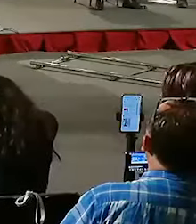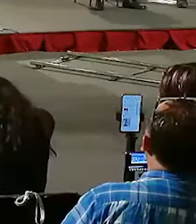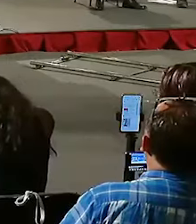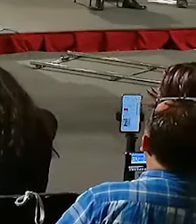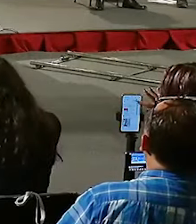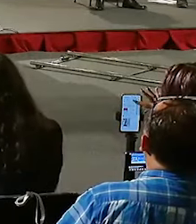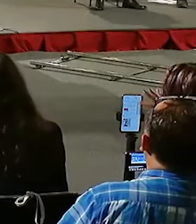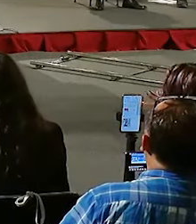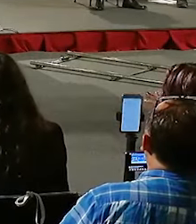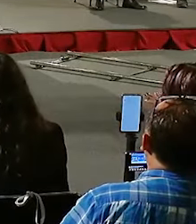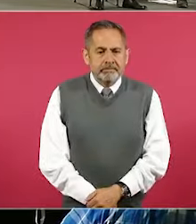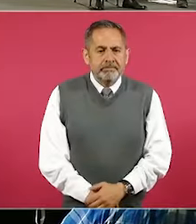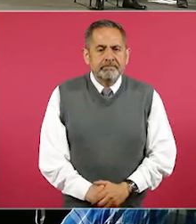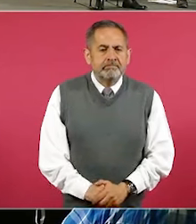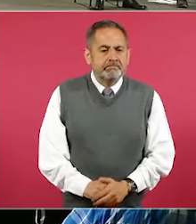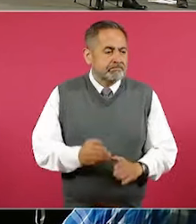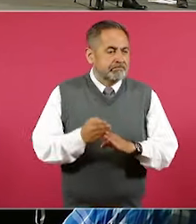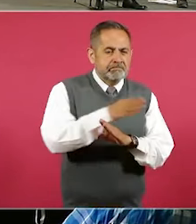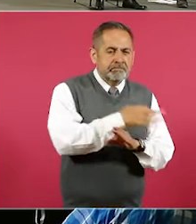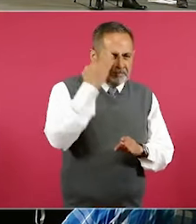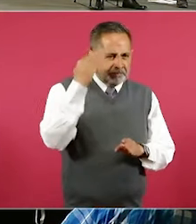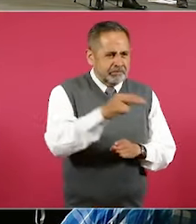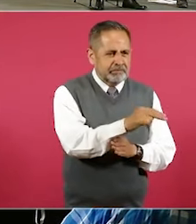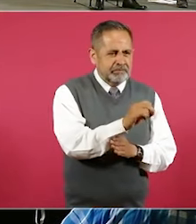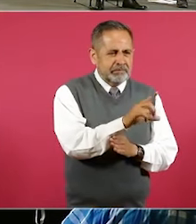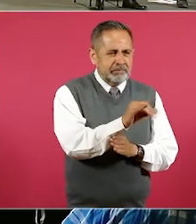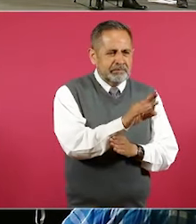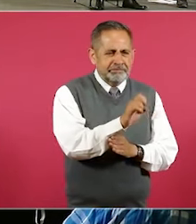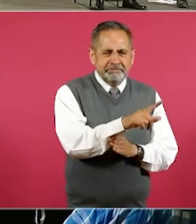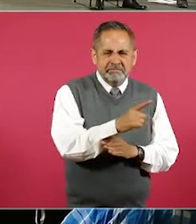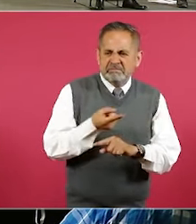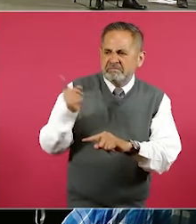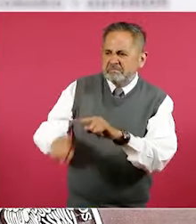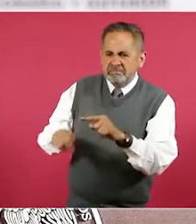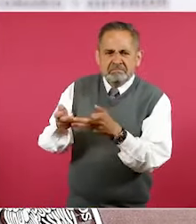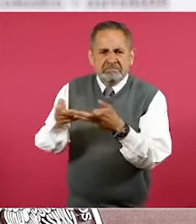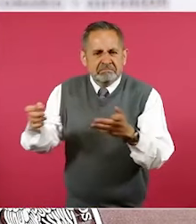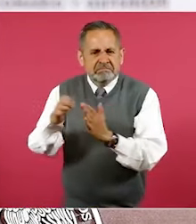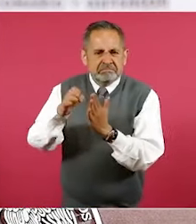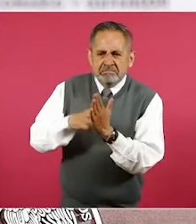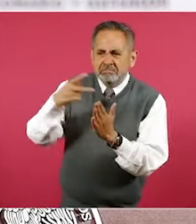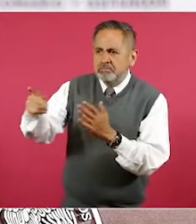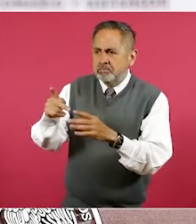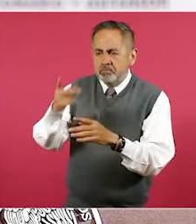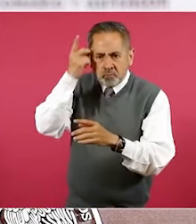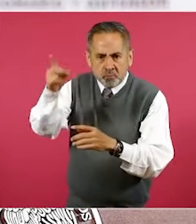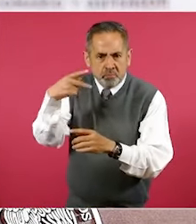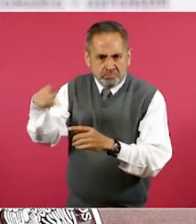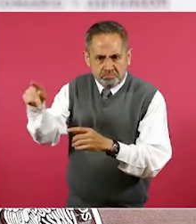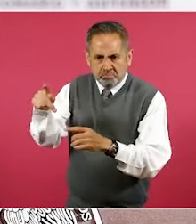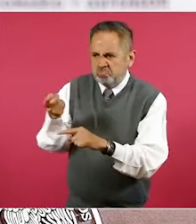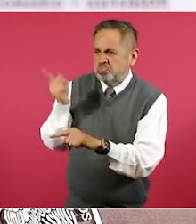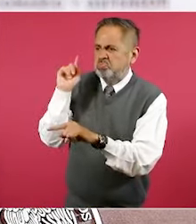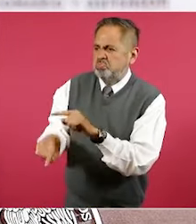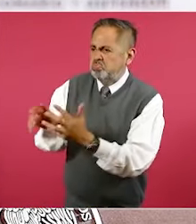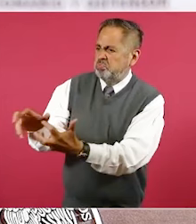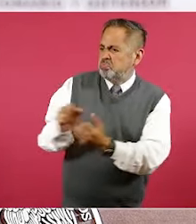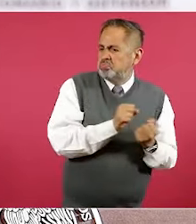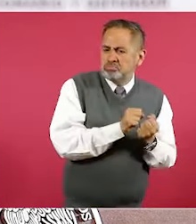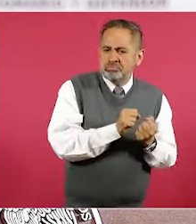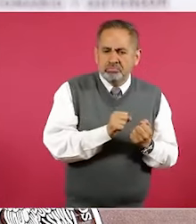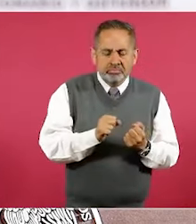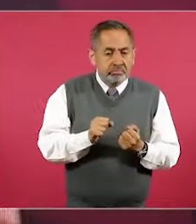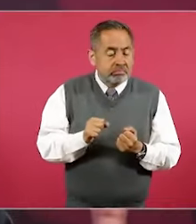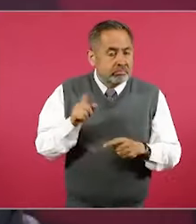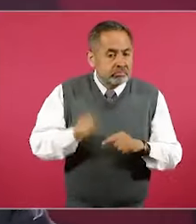El neoliberalismo, dijimos el lunes, quiso desaparecer el sector agrario. Trató de reducir la propiedad privada el 52% de la tierra de